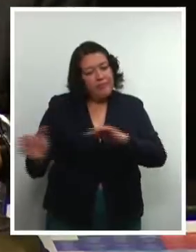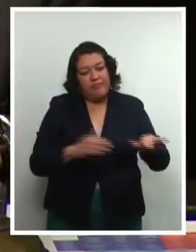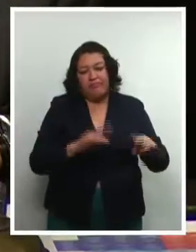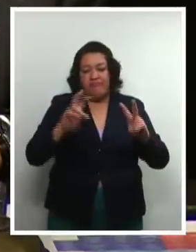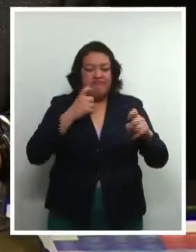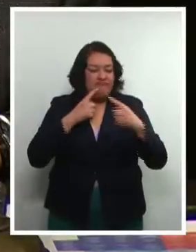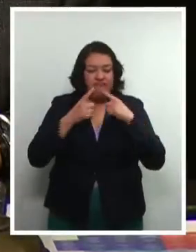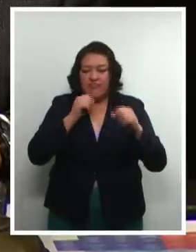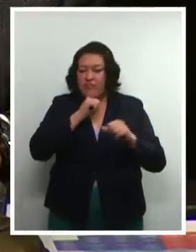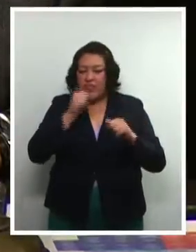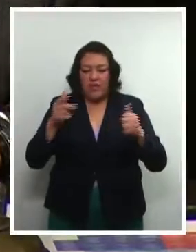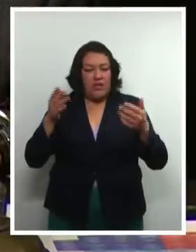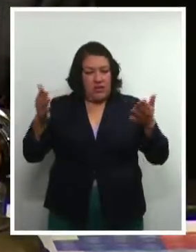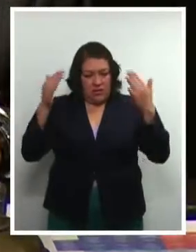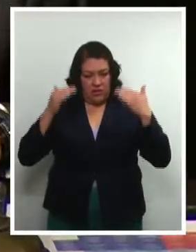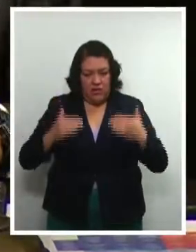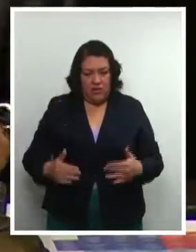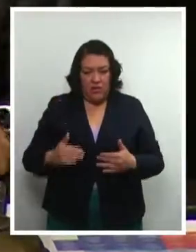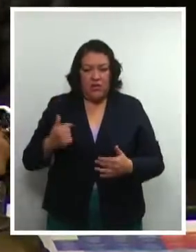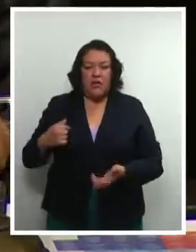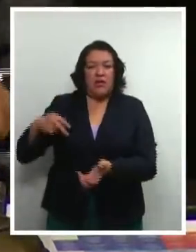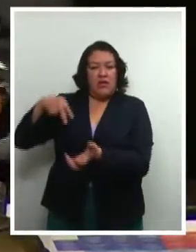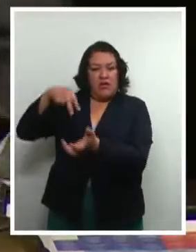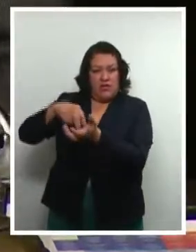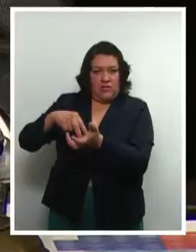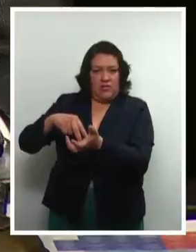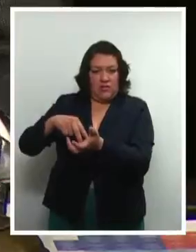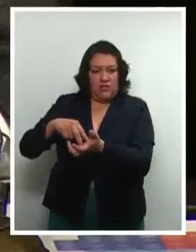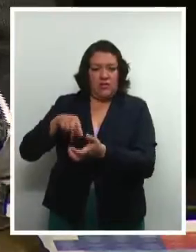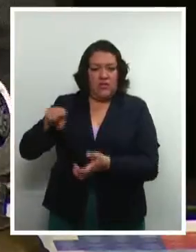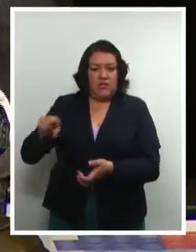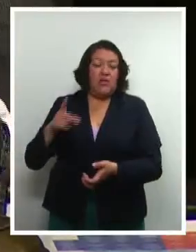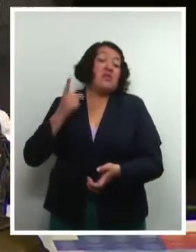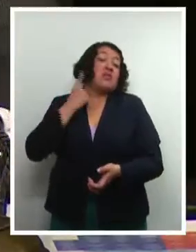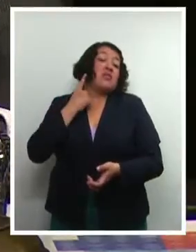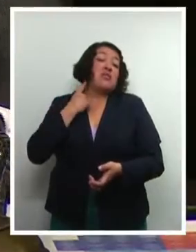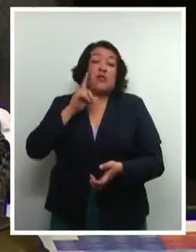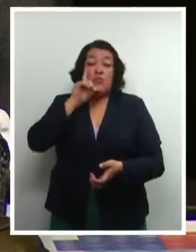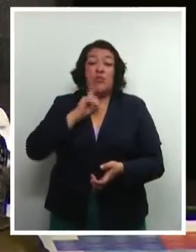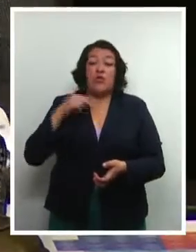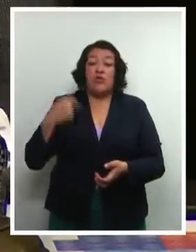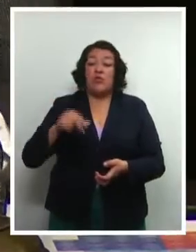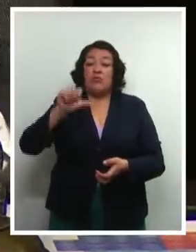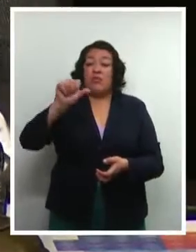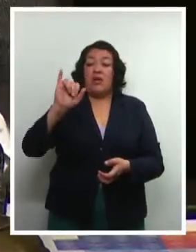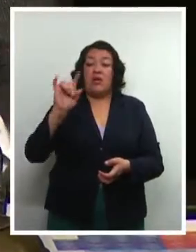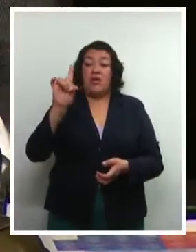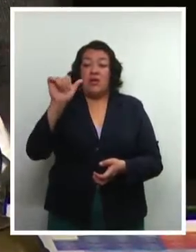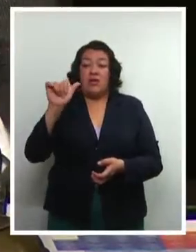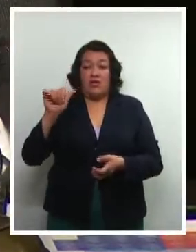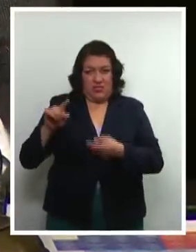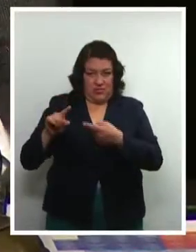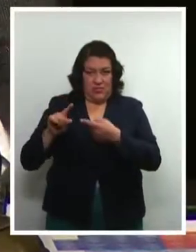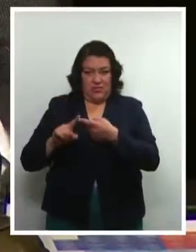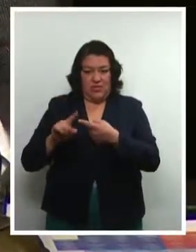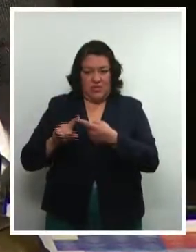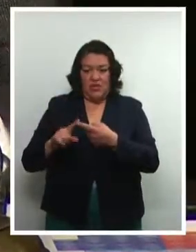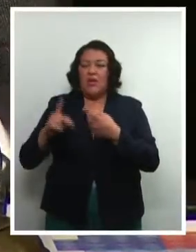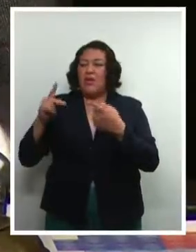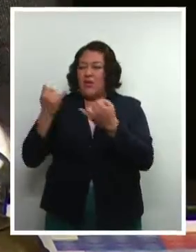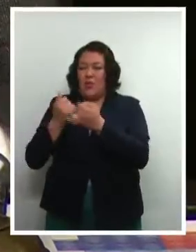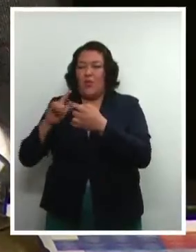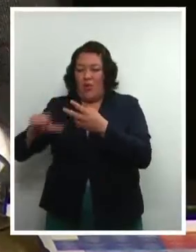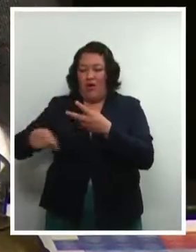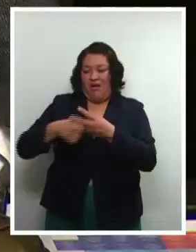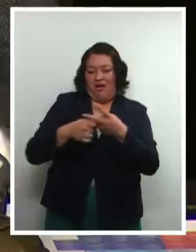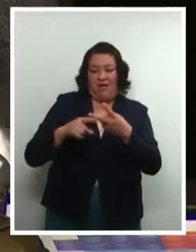discusión. Tiene el uso de la palabra la diputada Aida Arregui Guerrero, quien a nombre propio